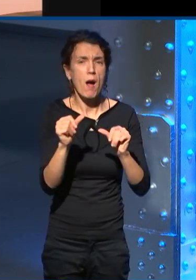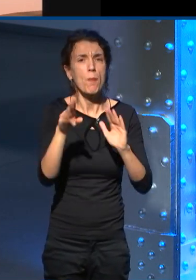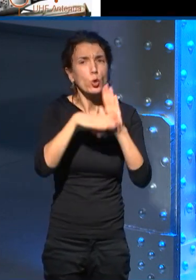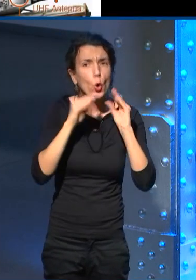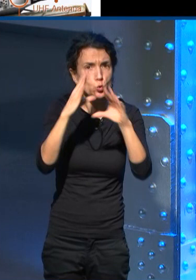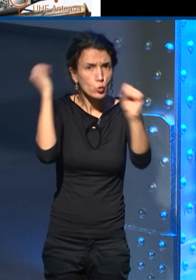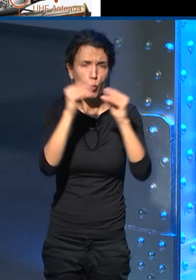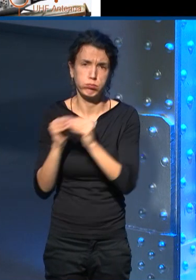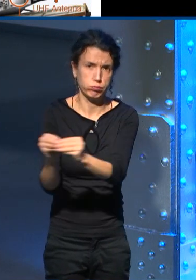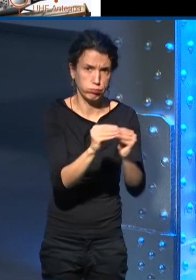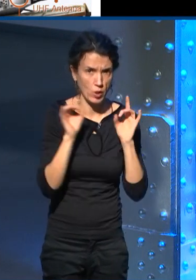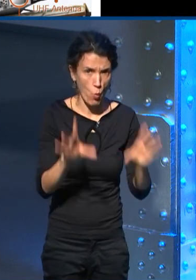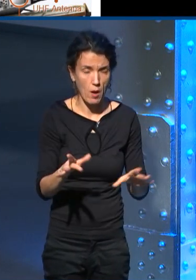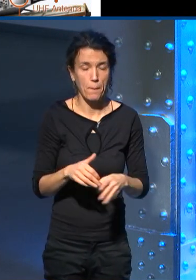protocolos.